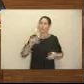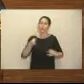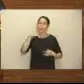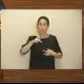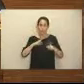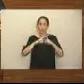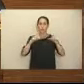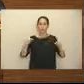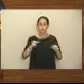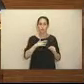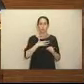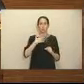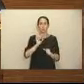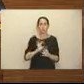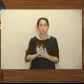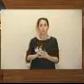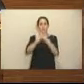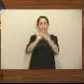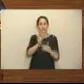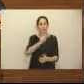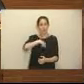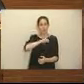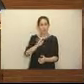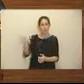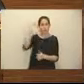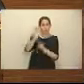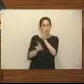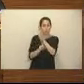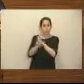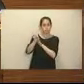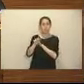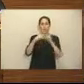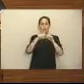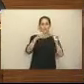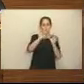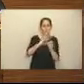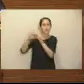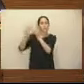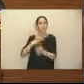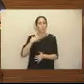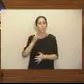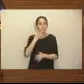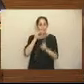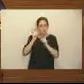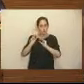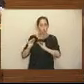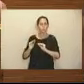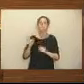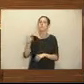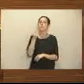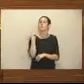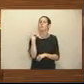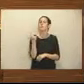condiciones de engancharse al despegue nacional y europeo, si este se produce. Afirmó tajante que sí, que